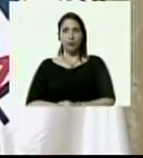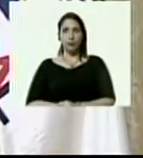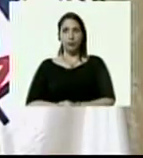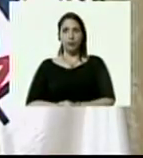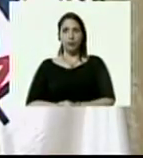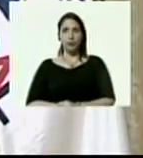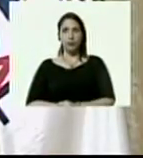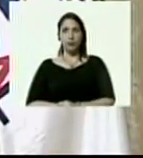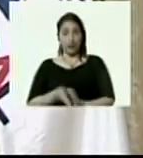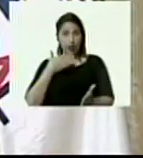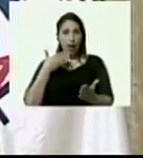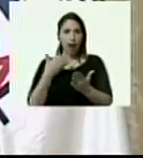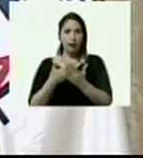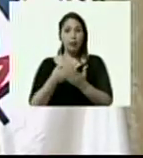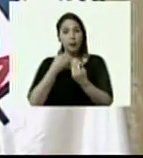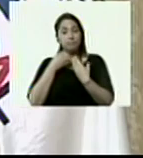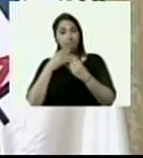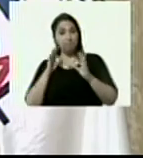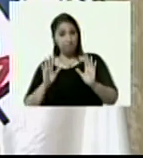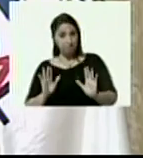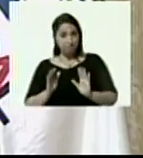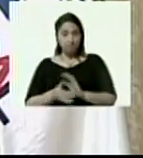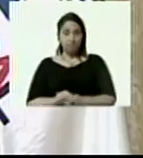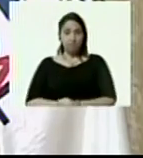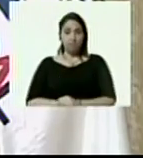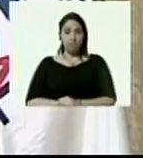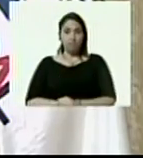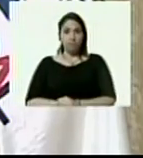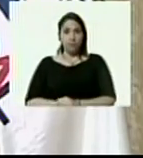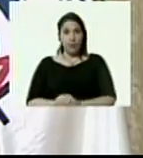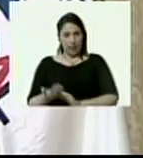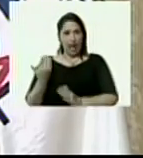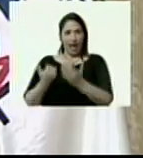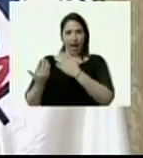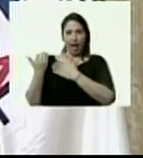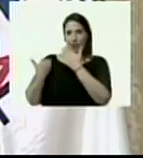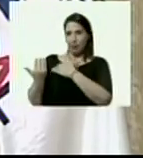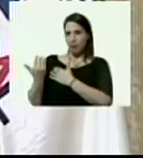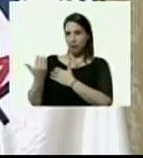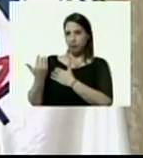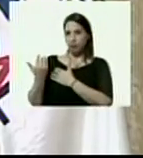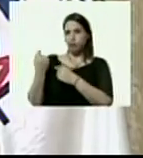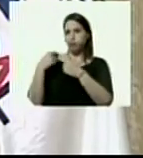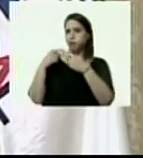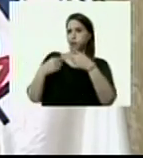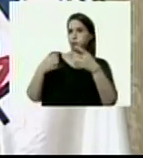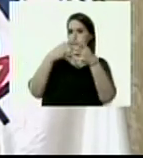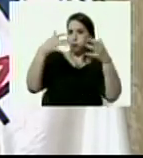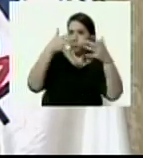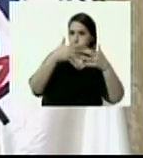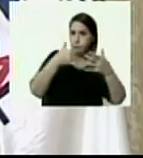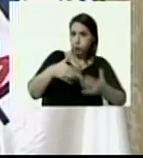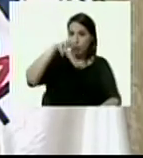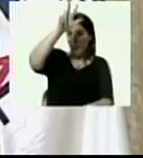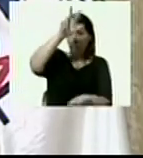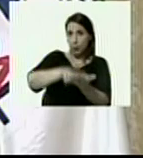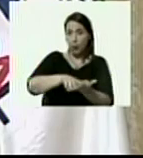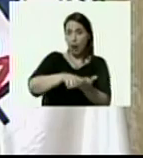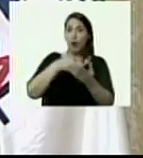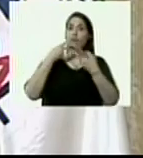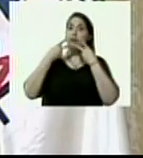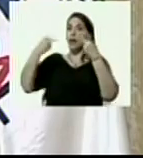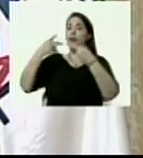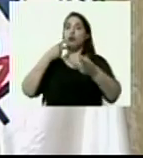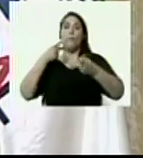sí muchas gracias bueno efectivamente como les leíamos varios párrafos que se aprobaron en la declaración política